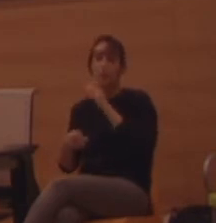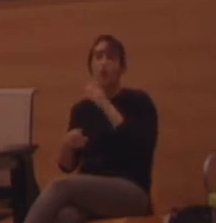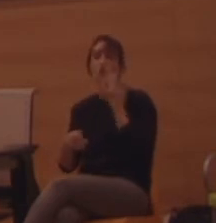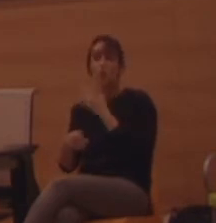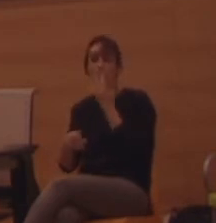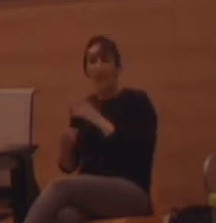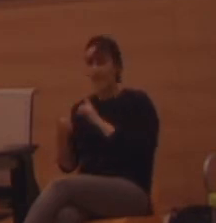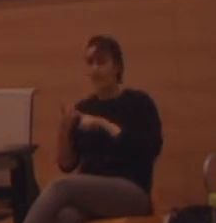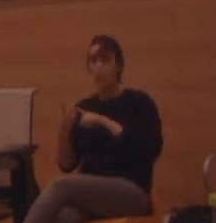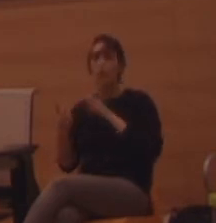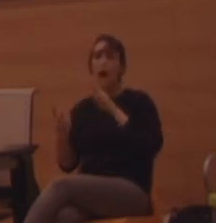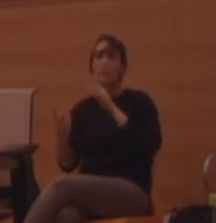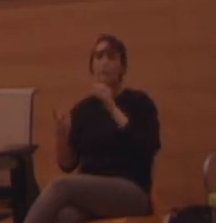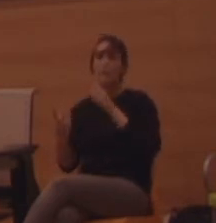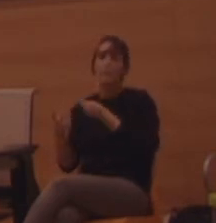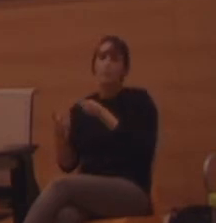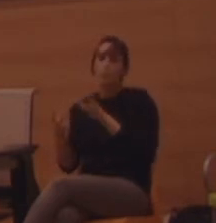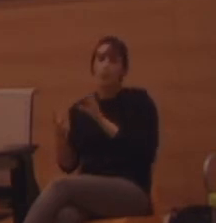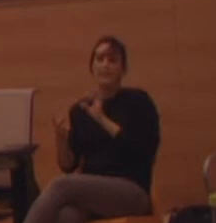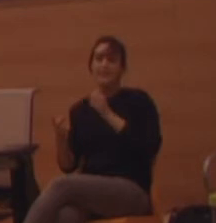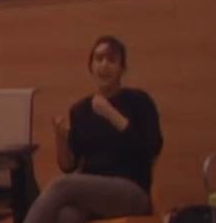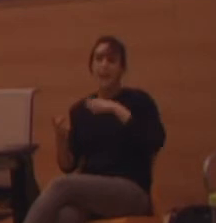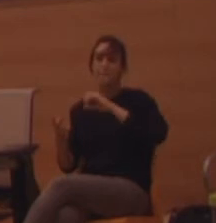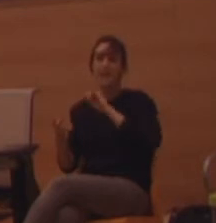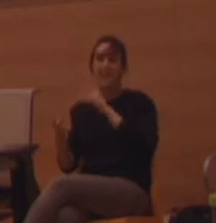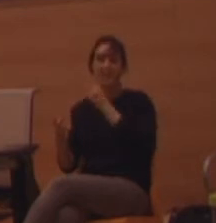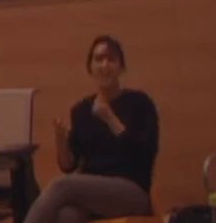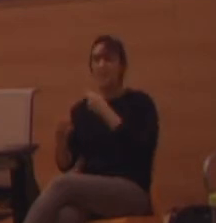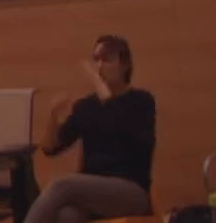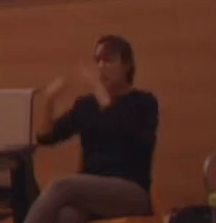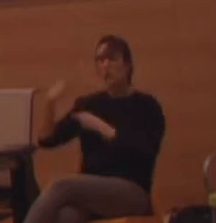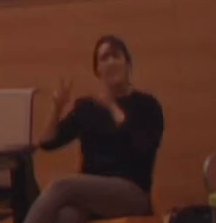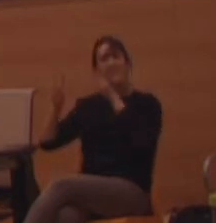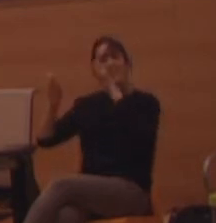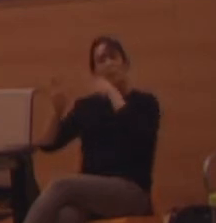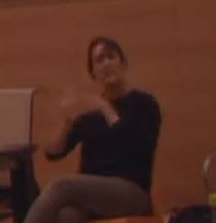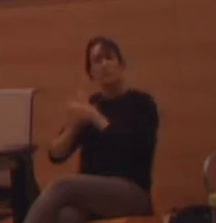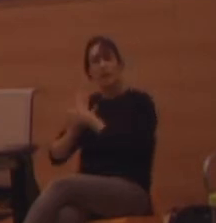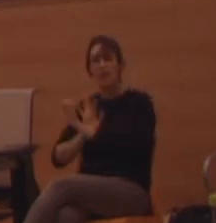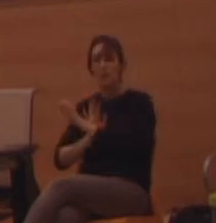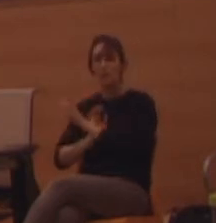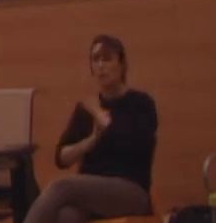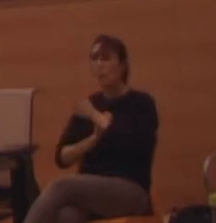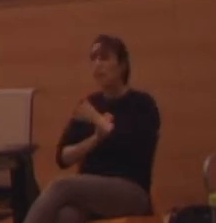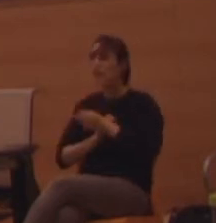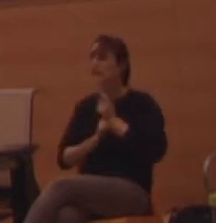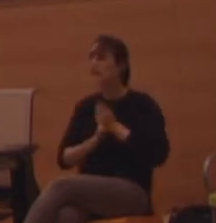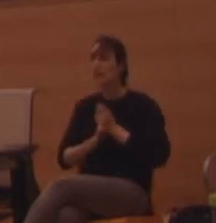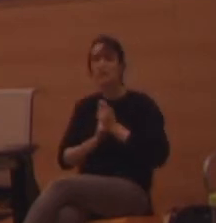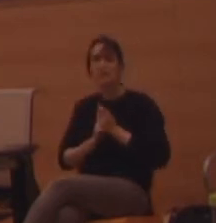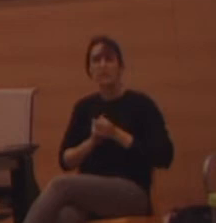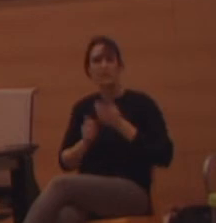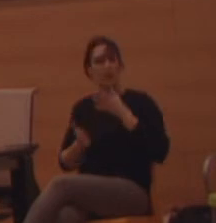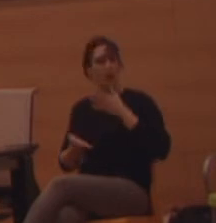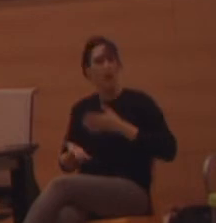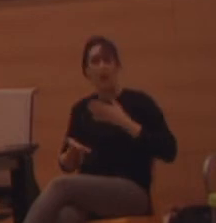es la polisamida y el ácido hipocloroso. No voy a entrar a hablar de este tema porque últimamente de todo lo que se decía